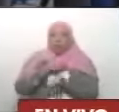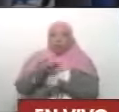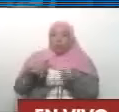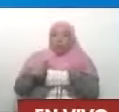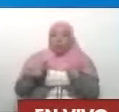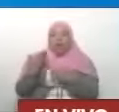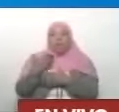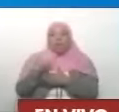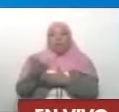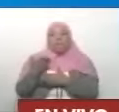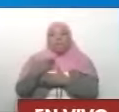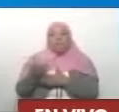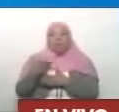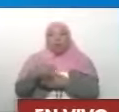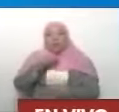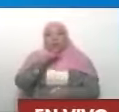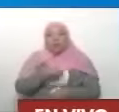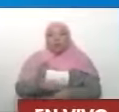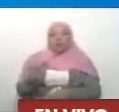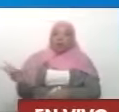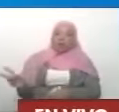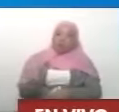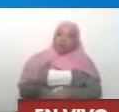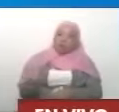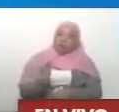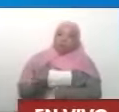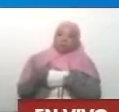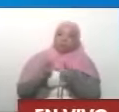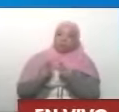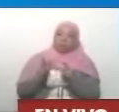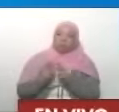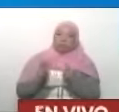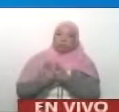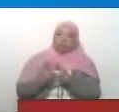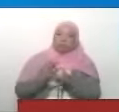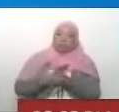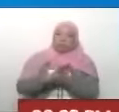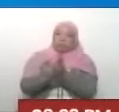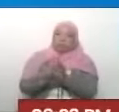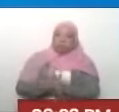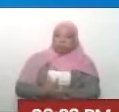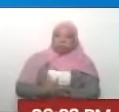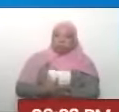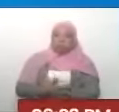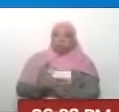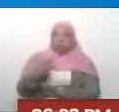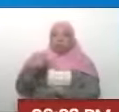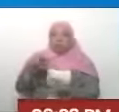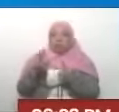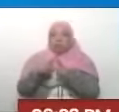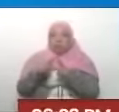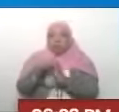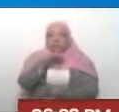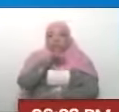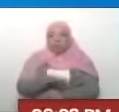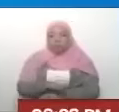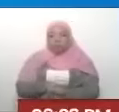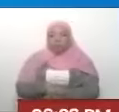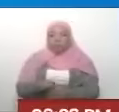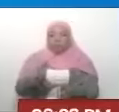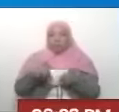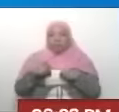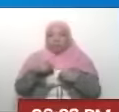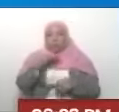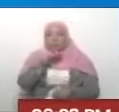les importe la historia gloriosa. No la conozcan, la desconozcan. Y el que desconoce su historia, asume